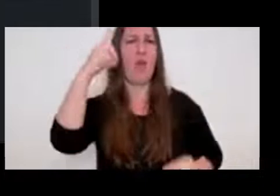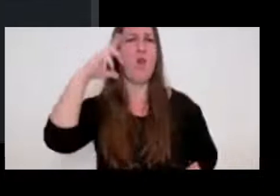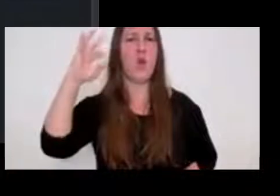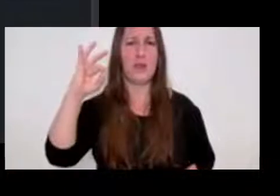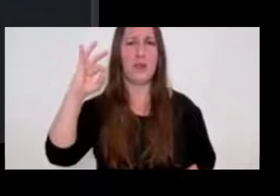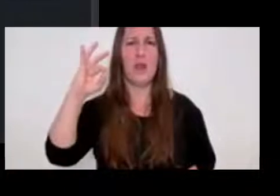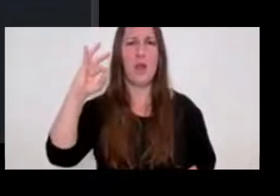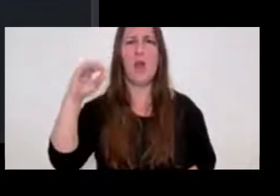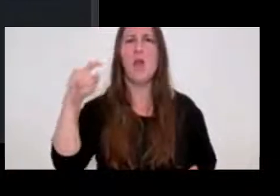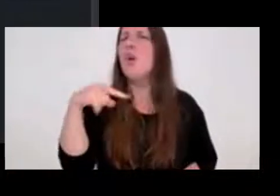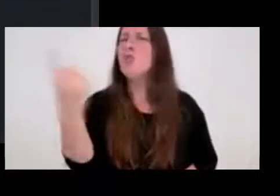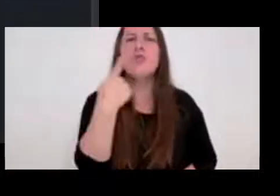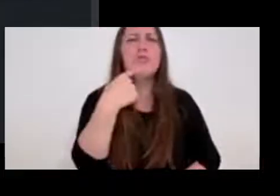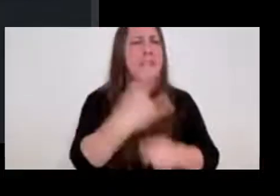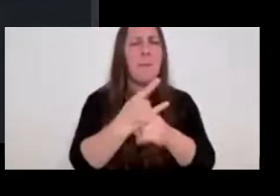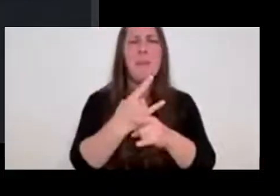en pleno